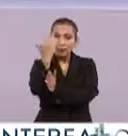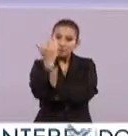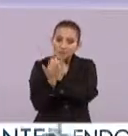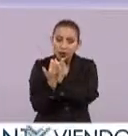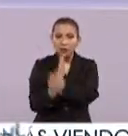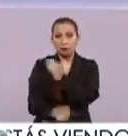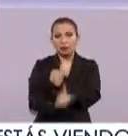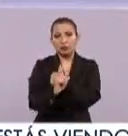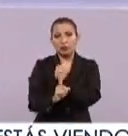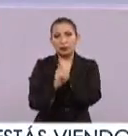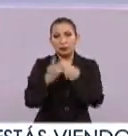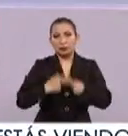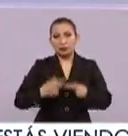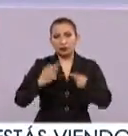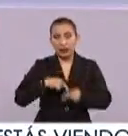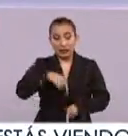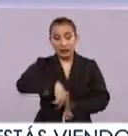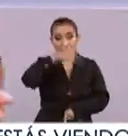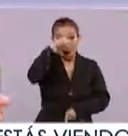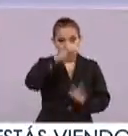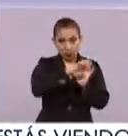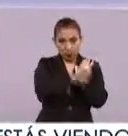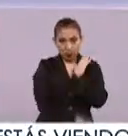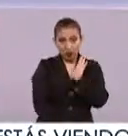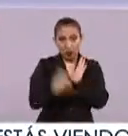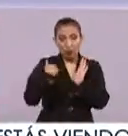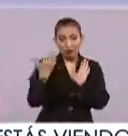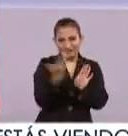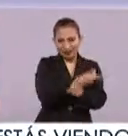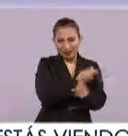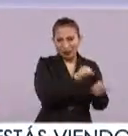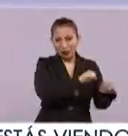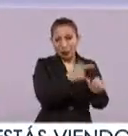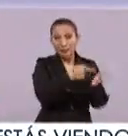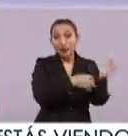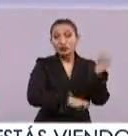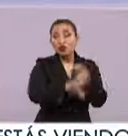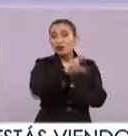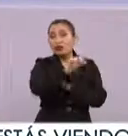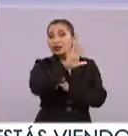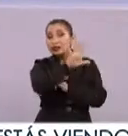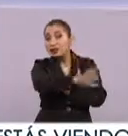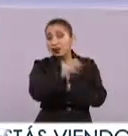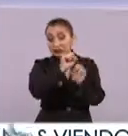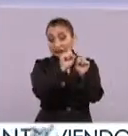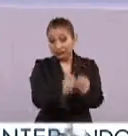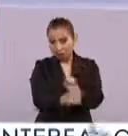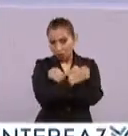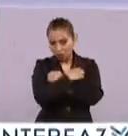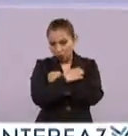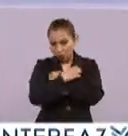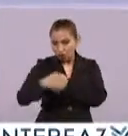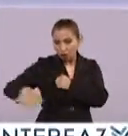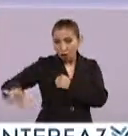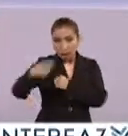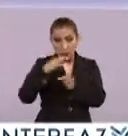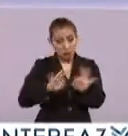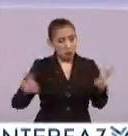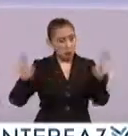la vulnerabilidad. En el caso de México, a partir de los sismos de 1985, el sistema educativo ha